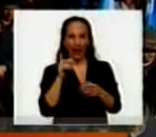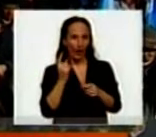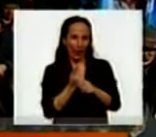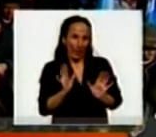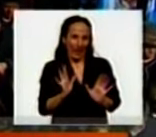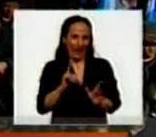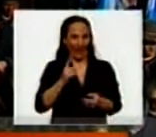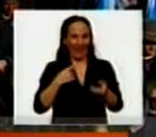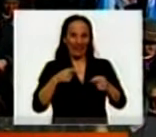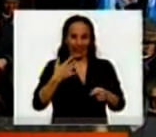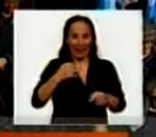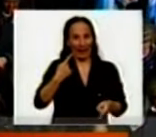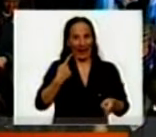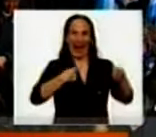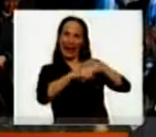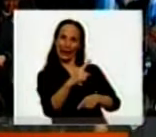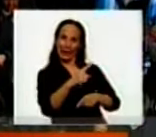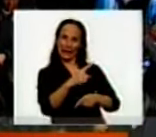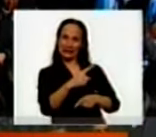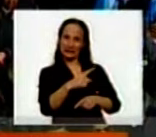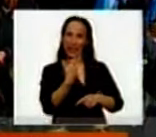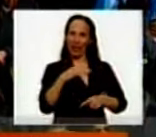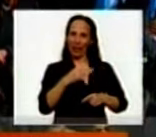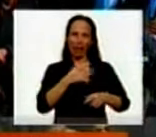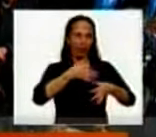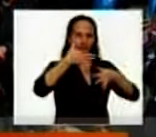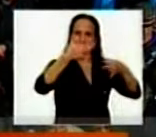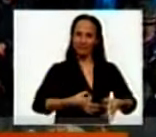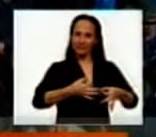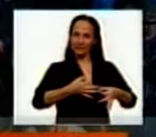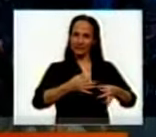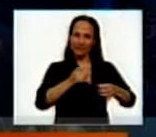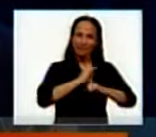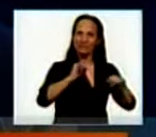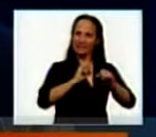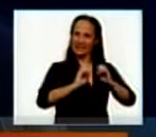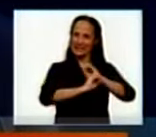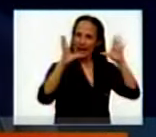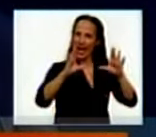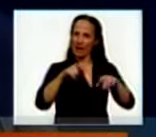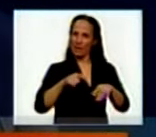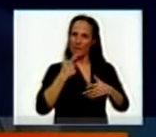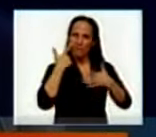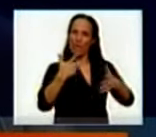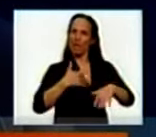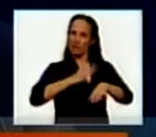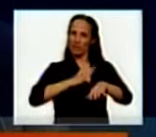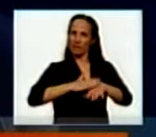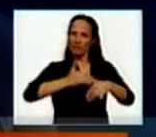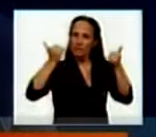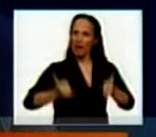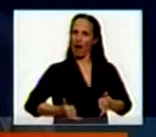Al revés, necesitamos señales claras. Señales de que tenemos compromiso, que